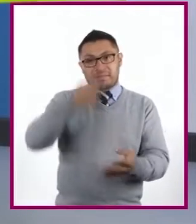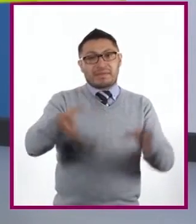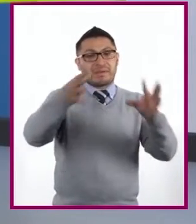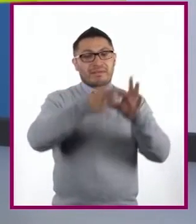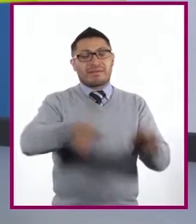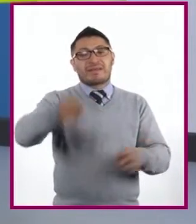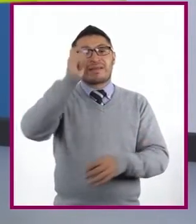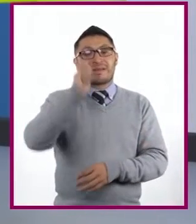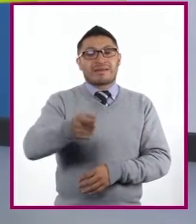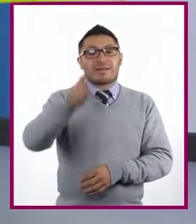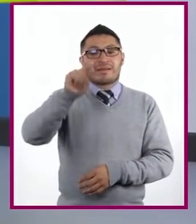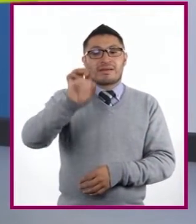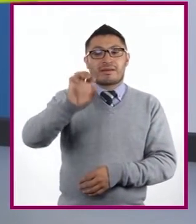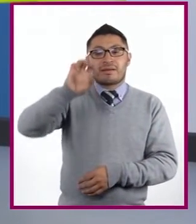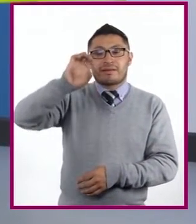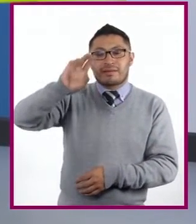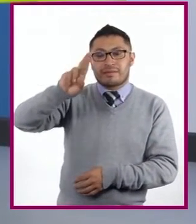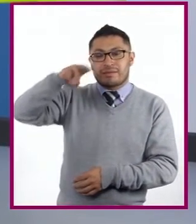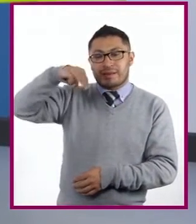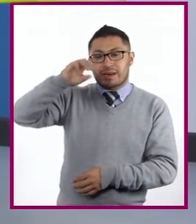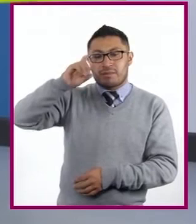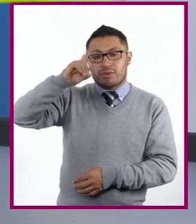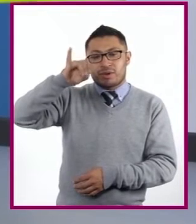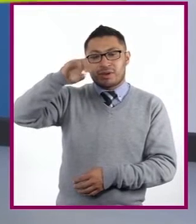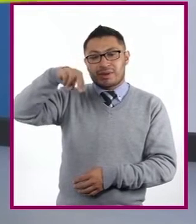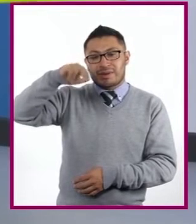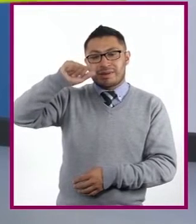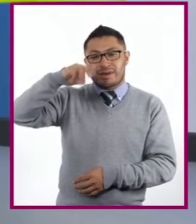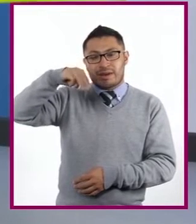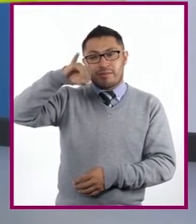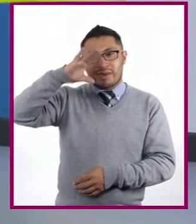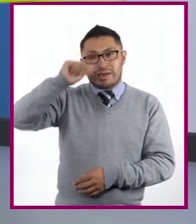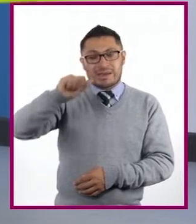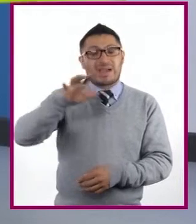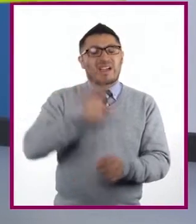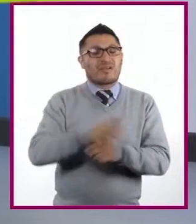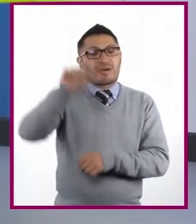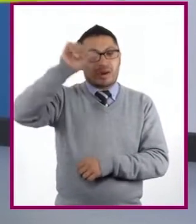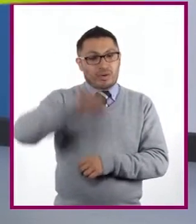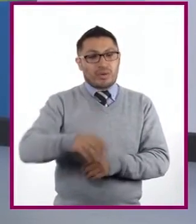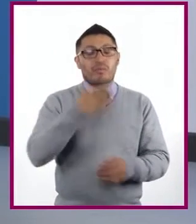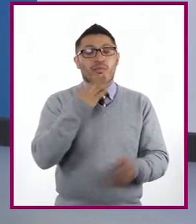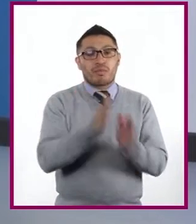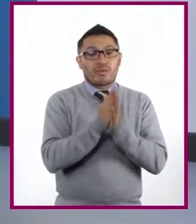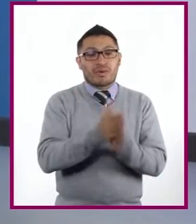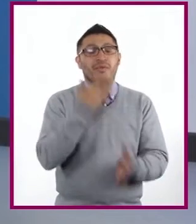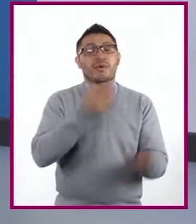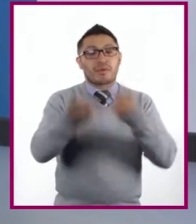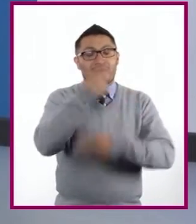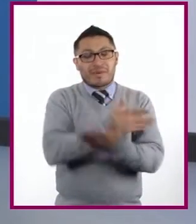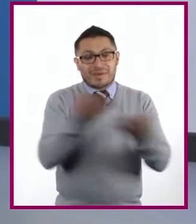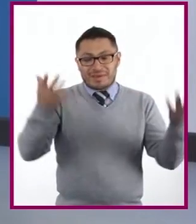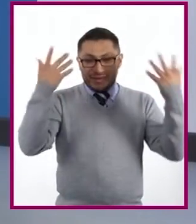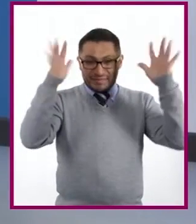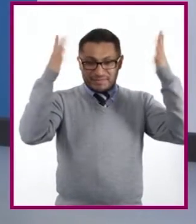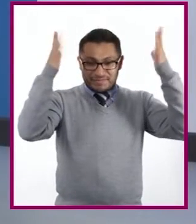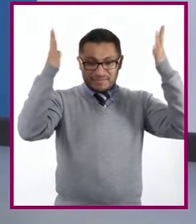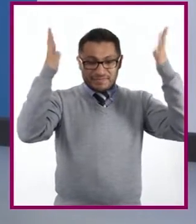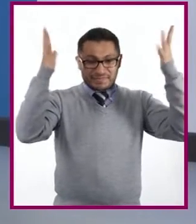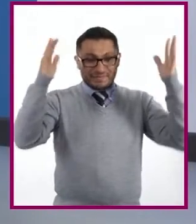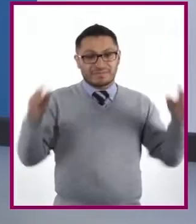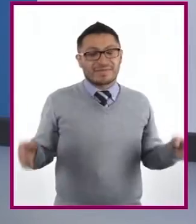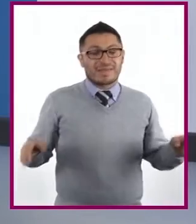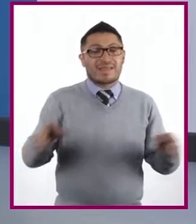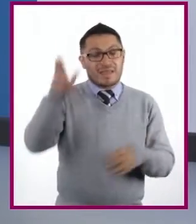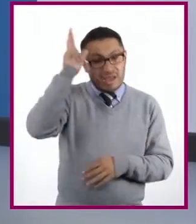es la termodinámica y qué vamos a explorar en esta sesión. Por favor, demos la bienvenida al maestro como se merece. ¿Qué tal?